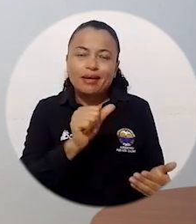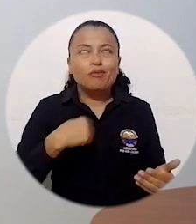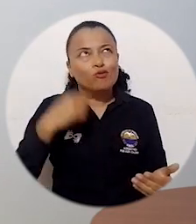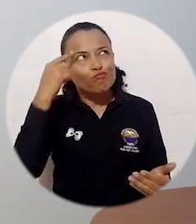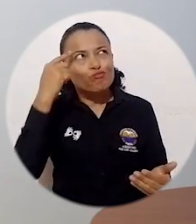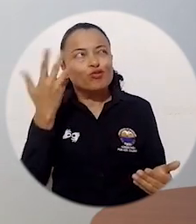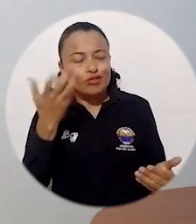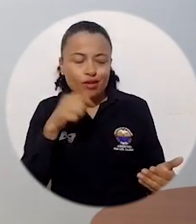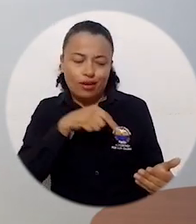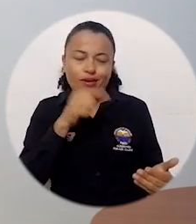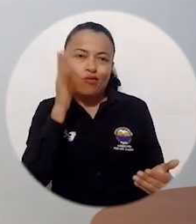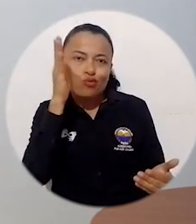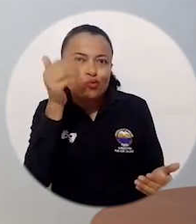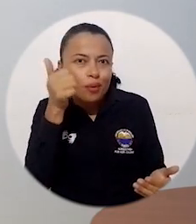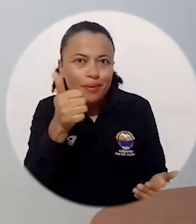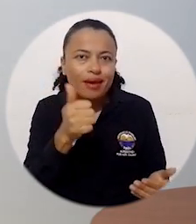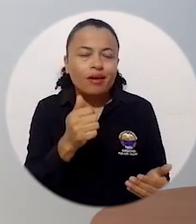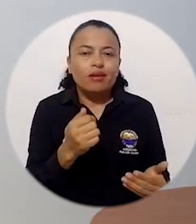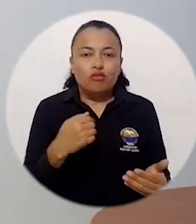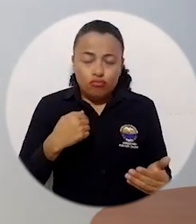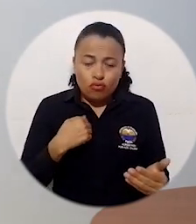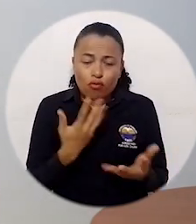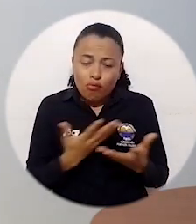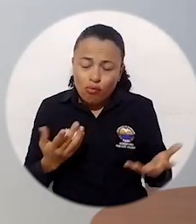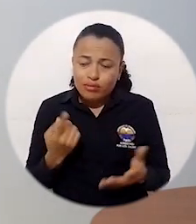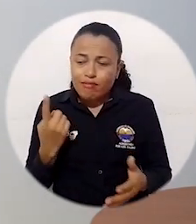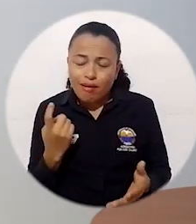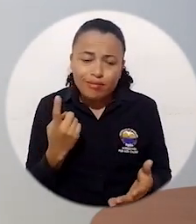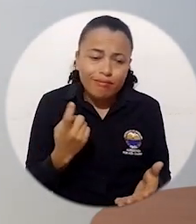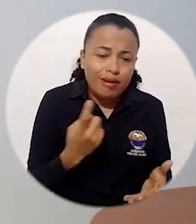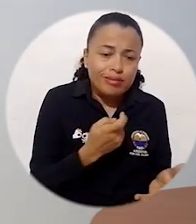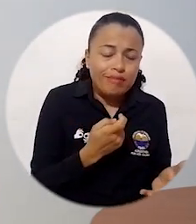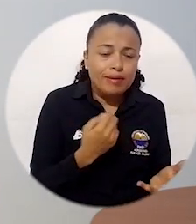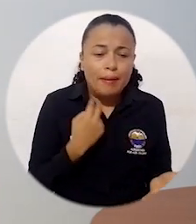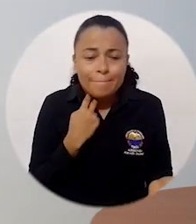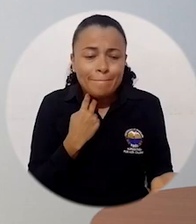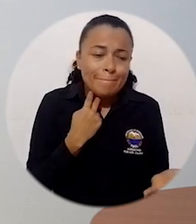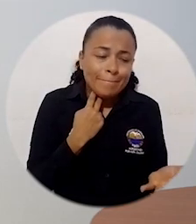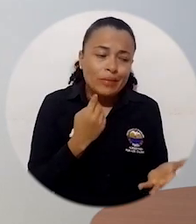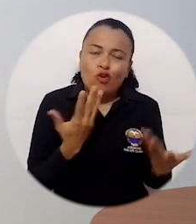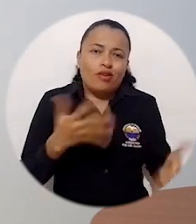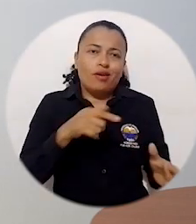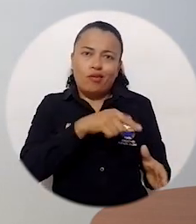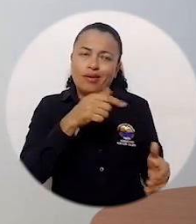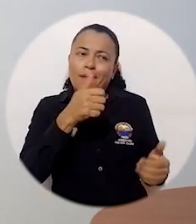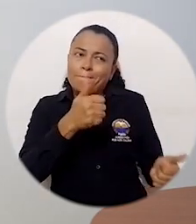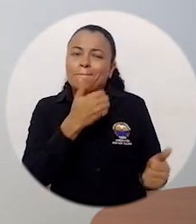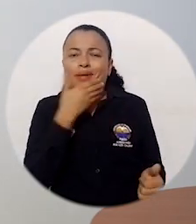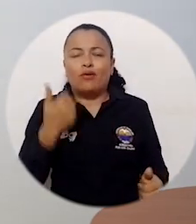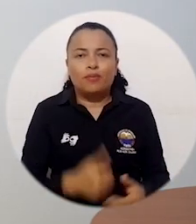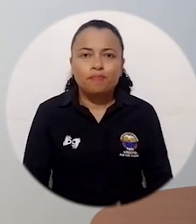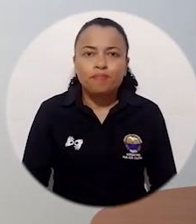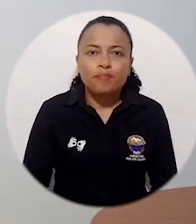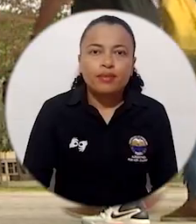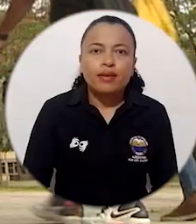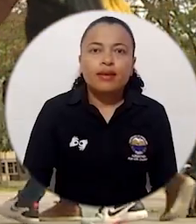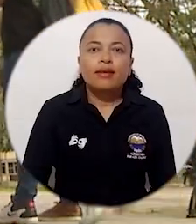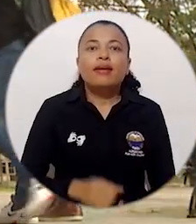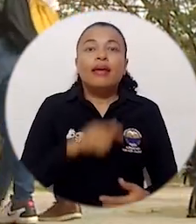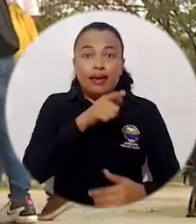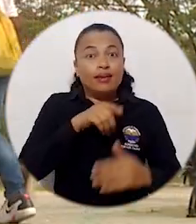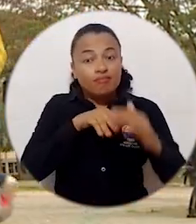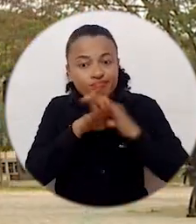yo quiero darle un mejor futuro a ella no quiero que pase tantas cosas que que me han pasado a mí tantas carencias y así